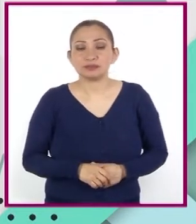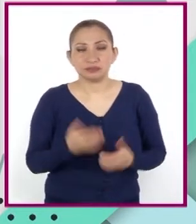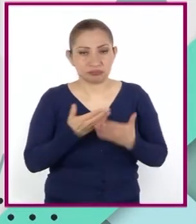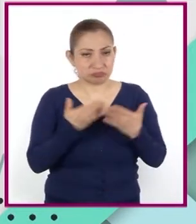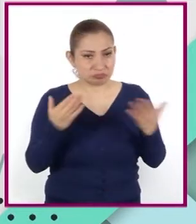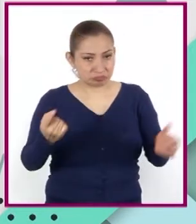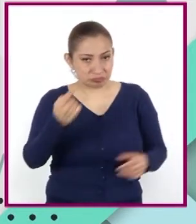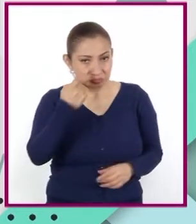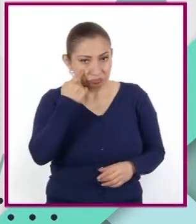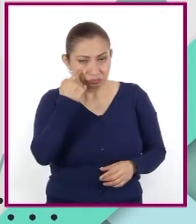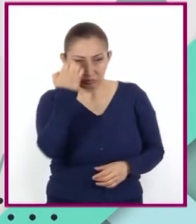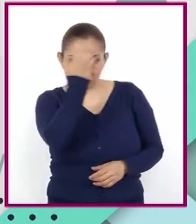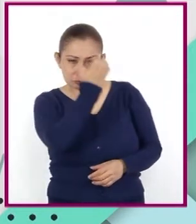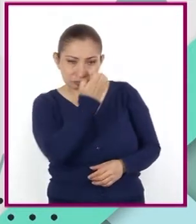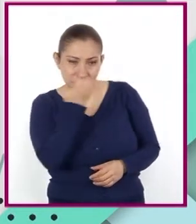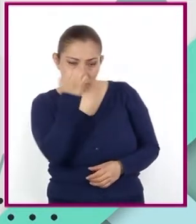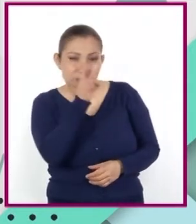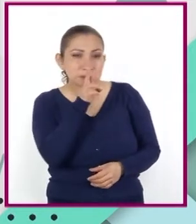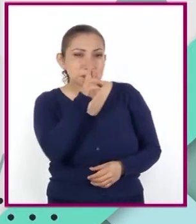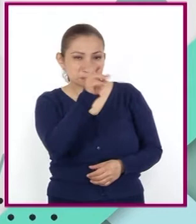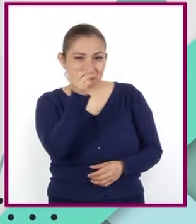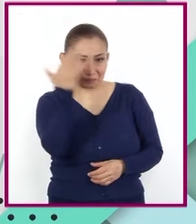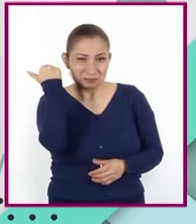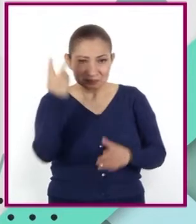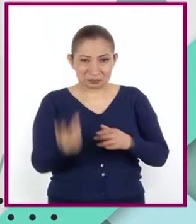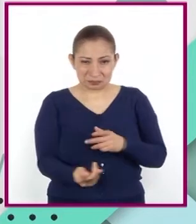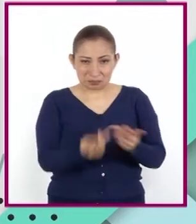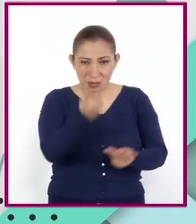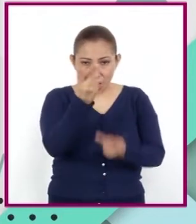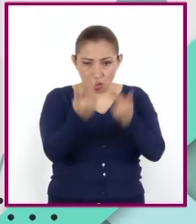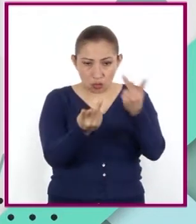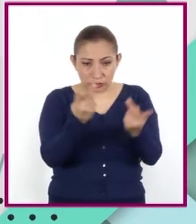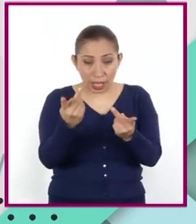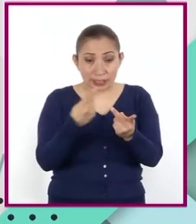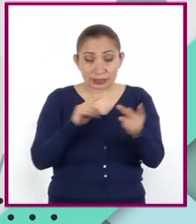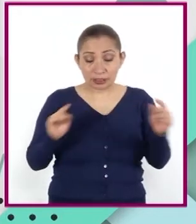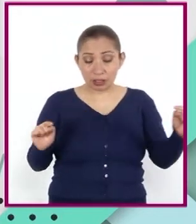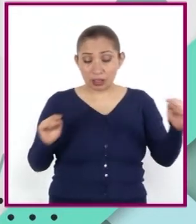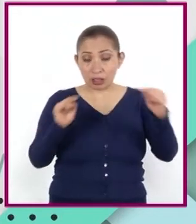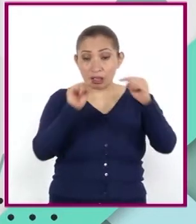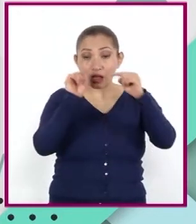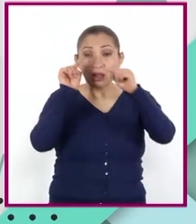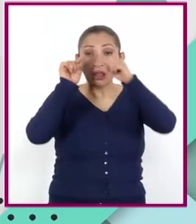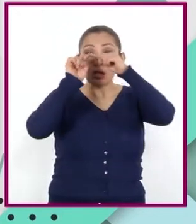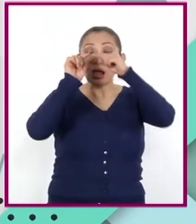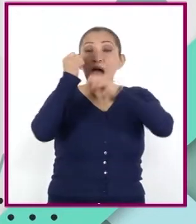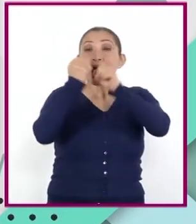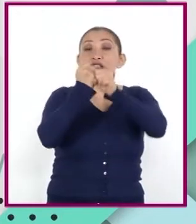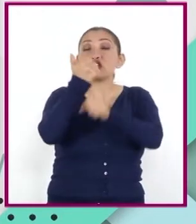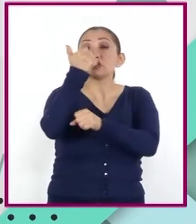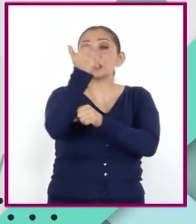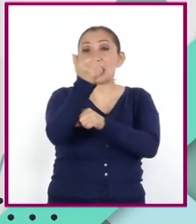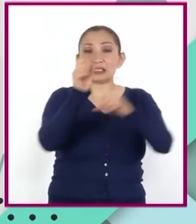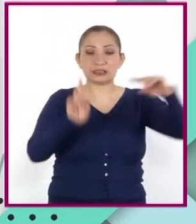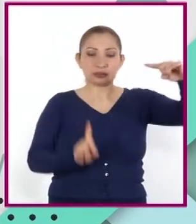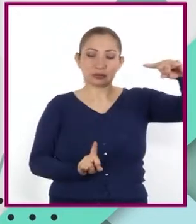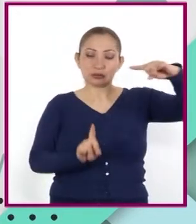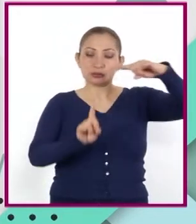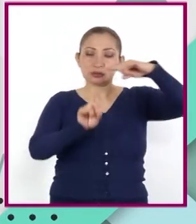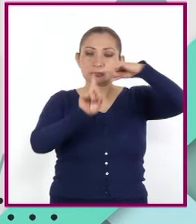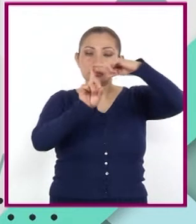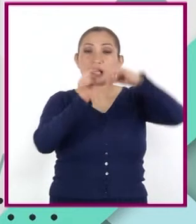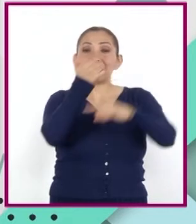Ahora, revisando nuestras respuestas a las preguntas, tenemos el punto que corresponde al año 6. La coordenada